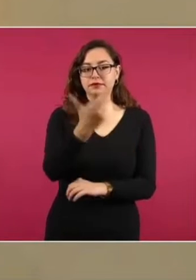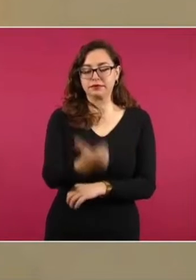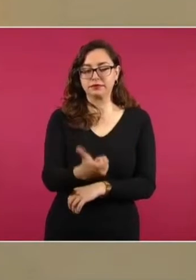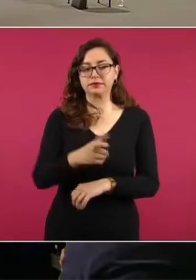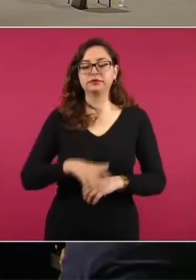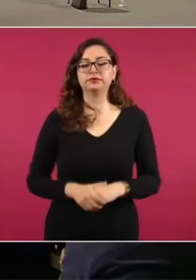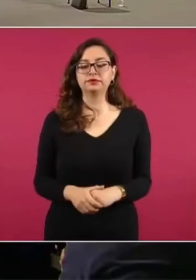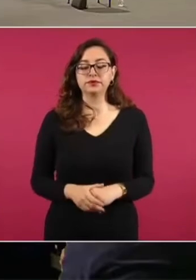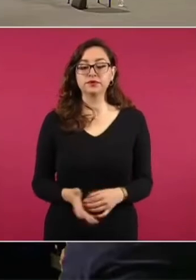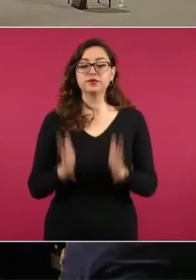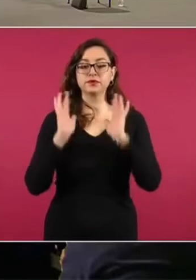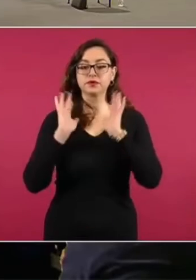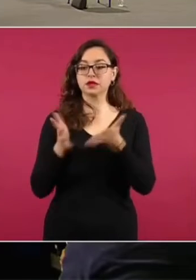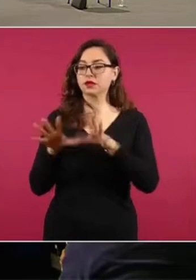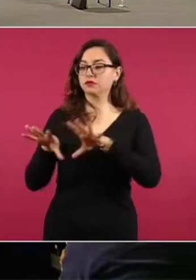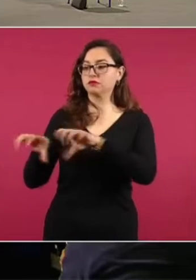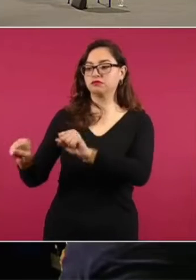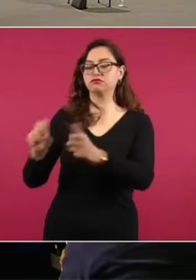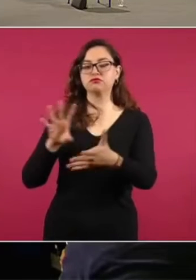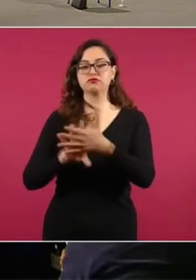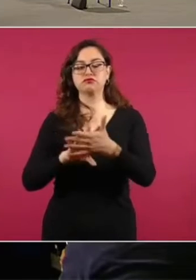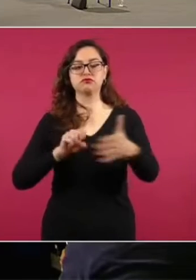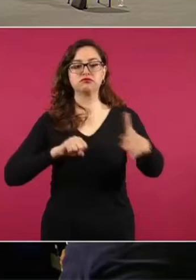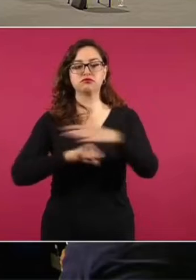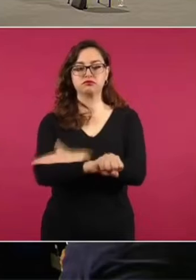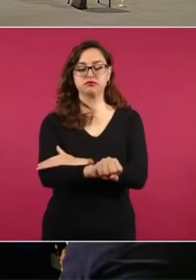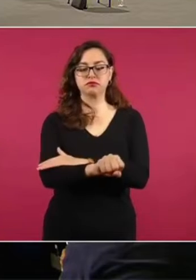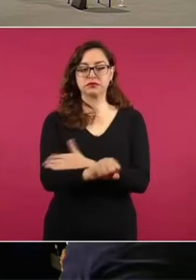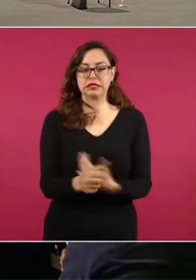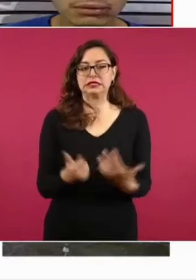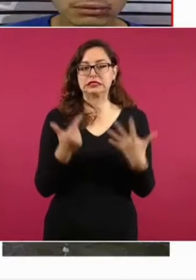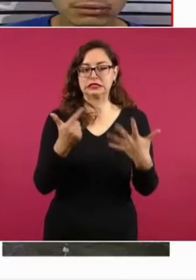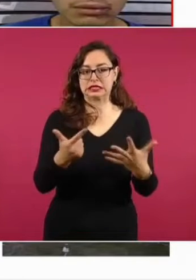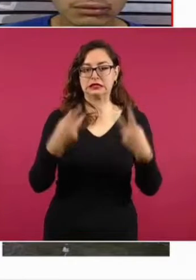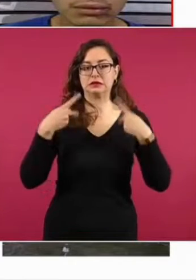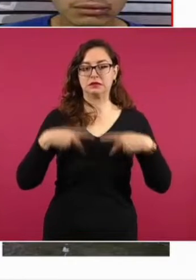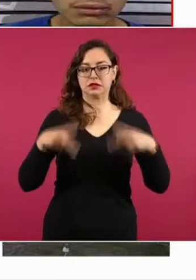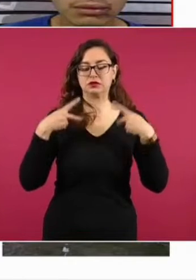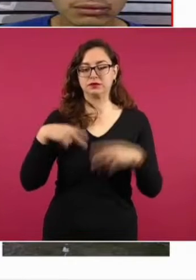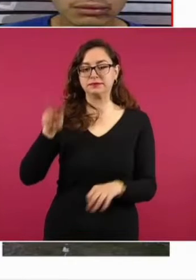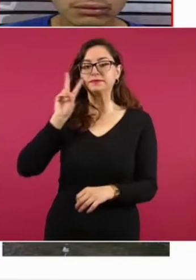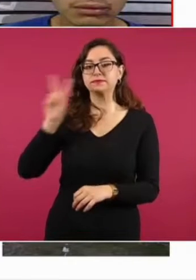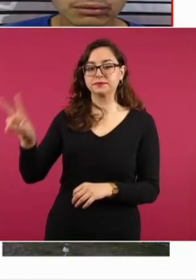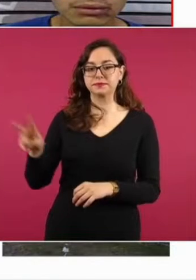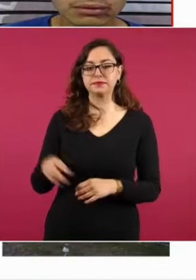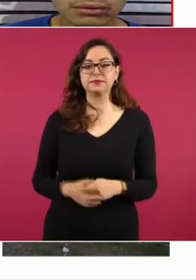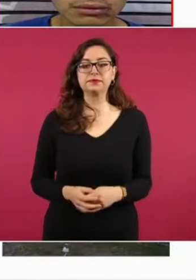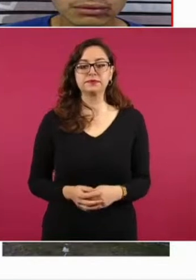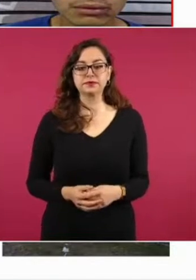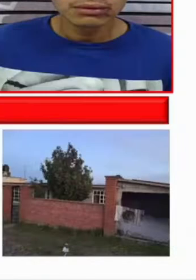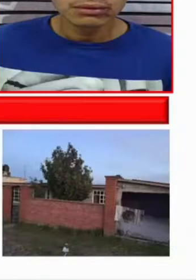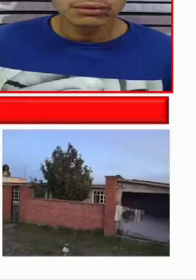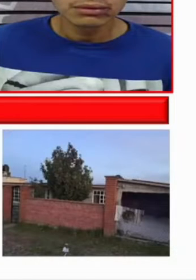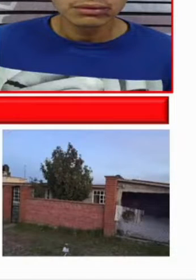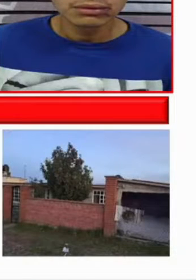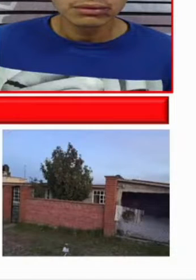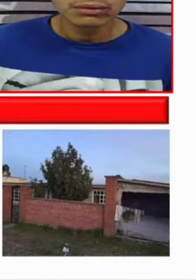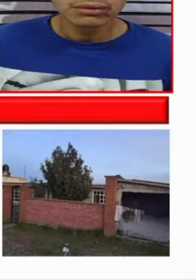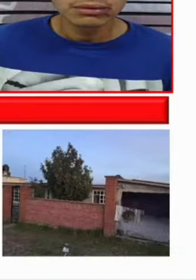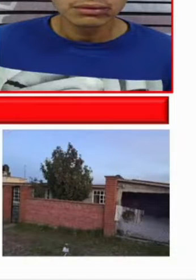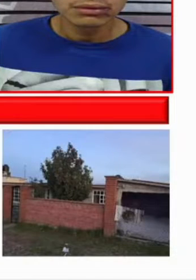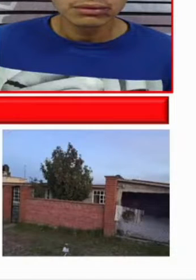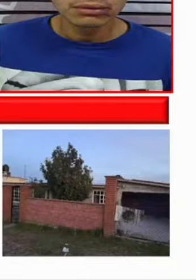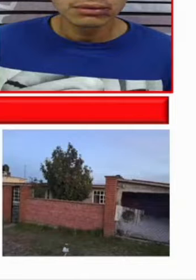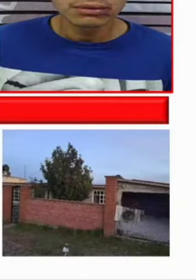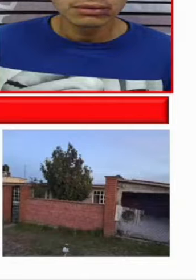detenidos 7 personas, una de ellas por identificar todavía, y se aseguraron 3 inmuebles y se van